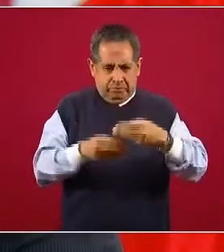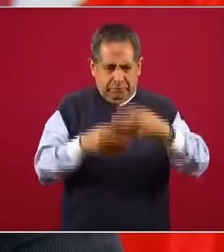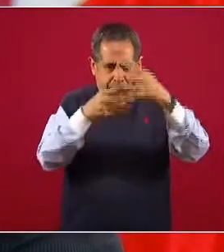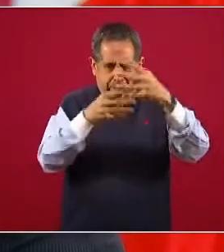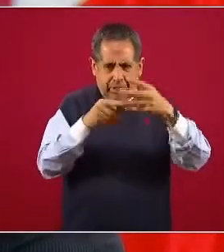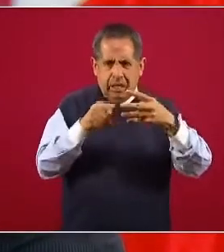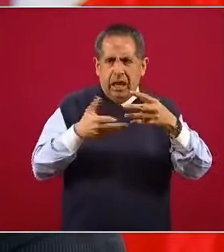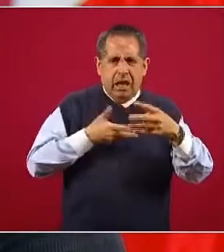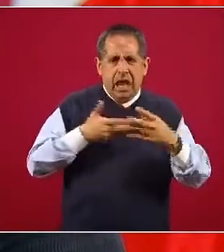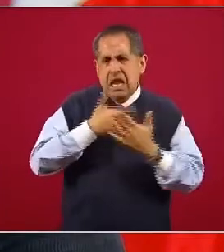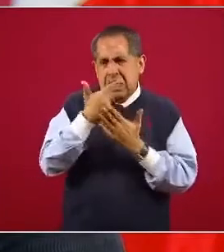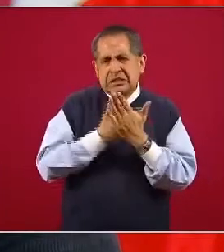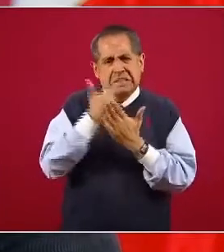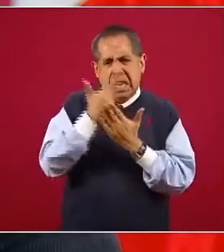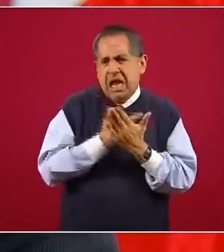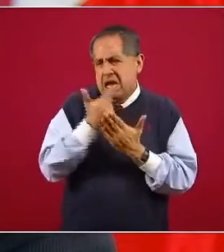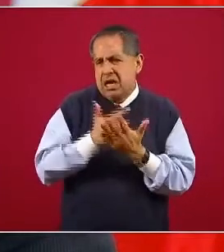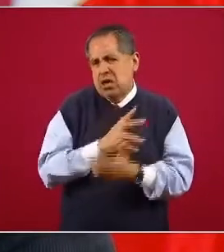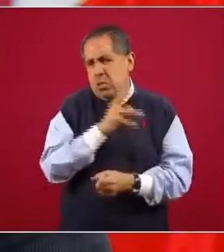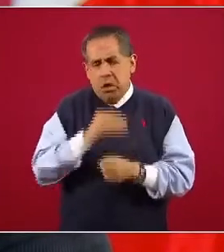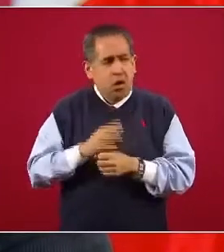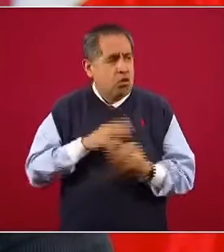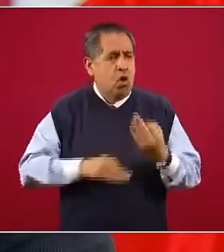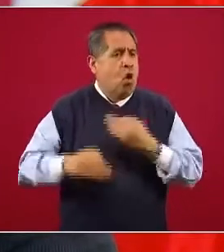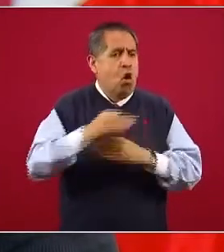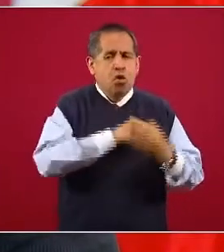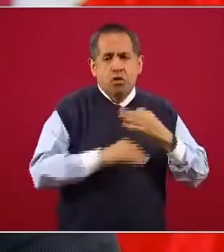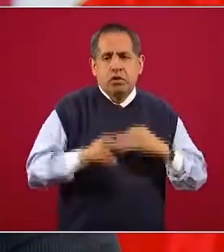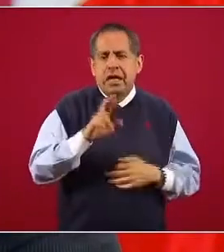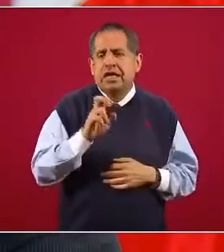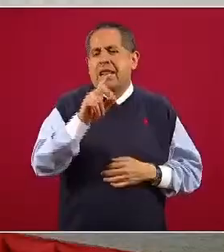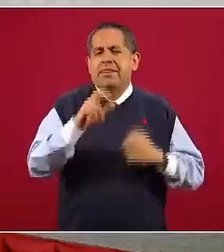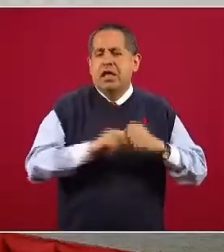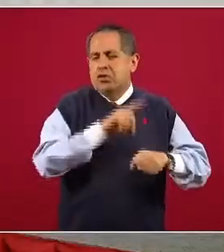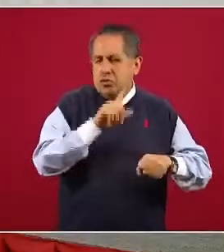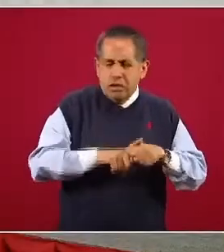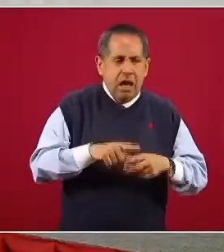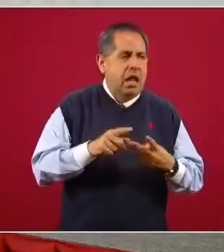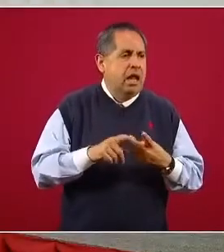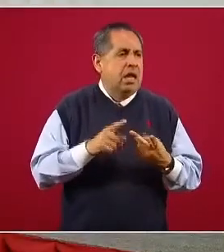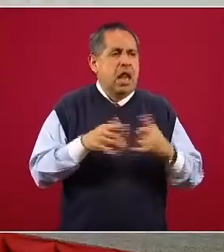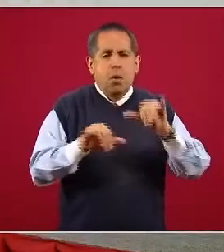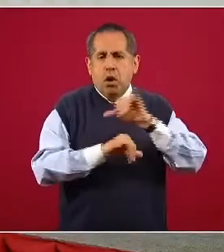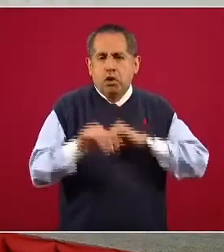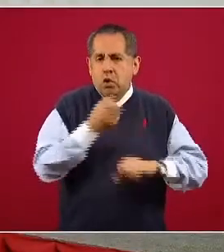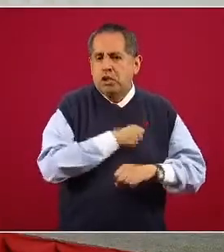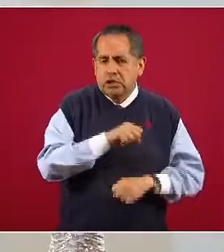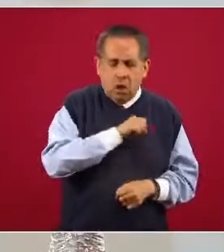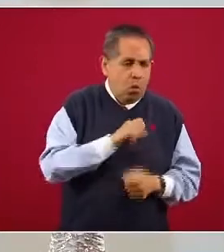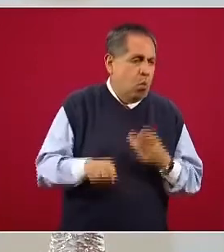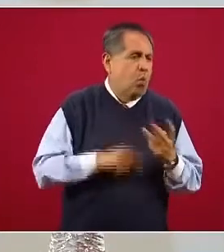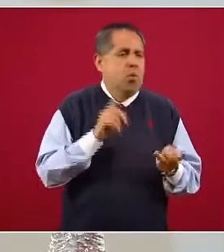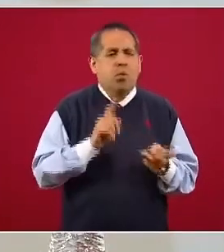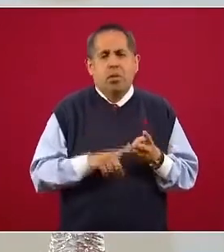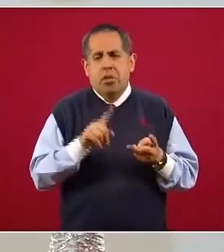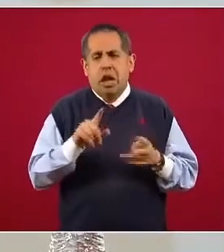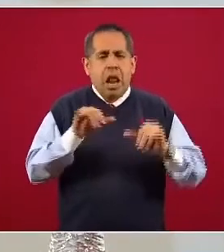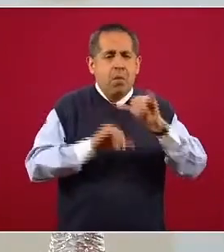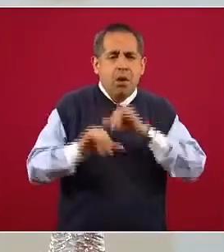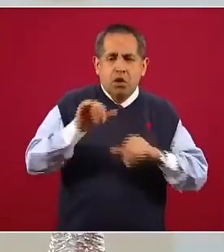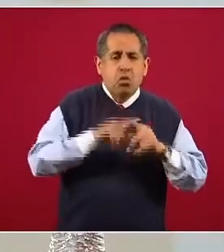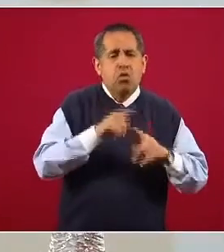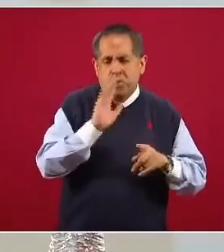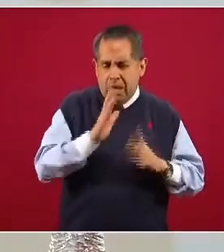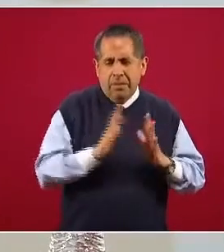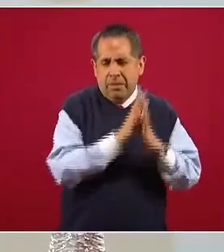último listado. Van a encontrar a todos los laboratorios de la Red Nacional de Laboratorios de Salud Pública, los LABES, van a encontrar los laboratorios que